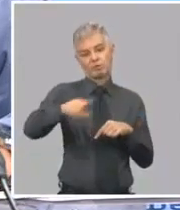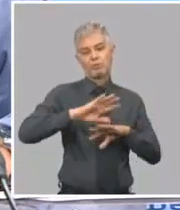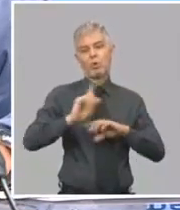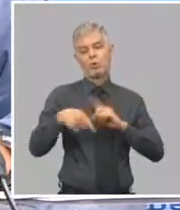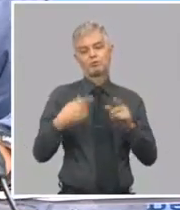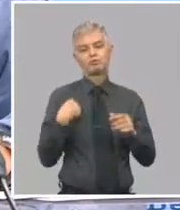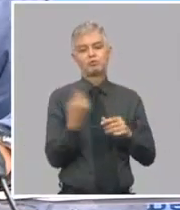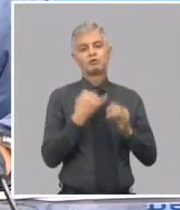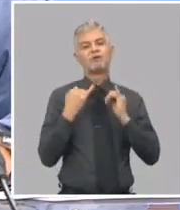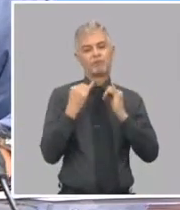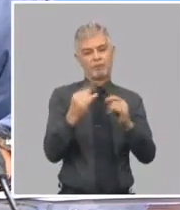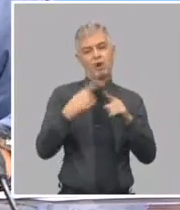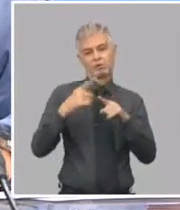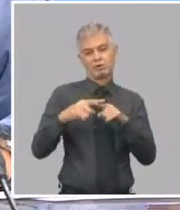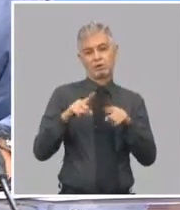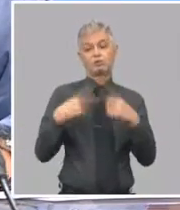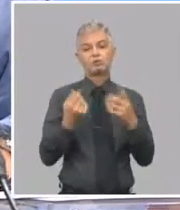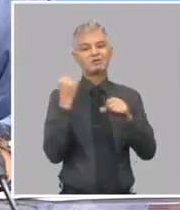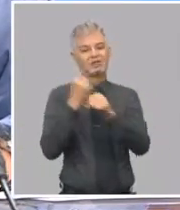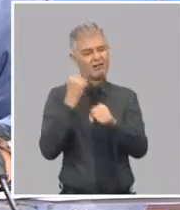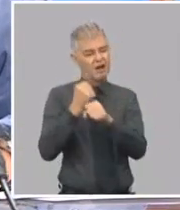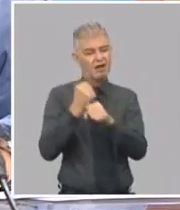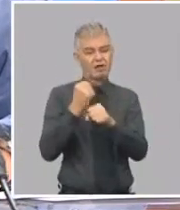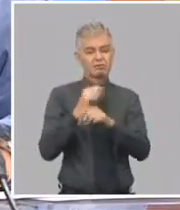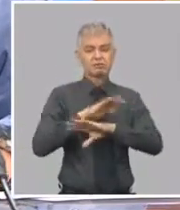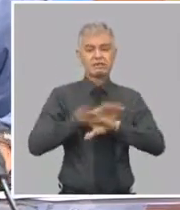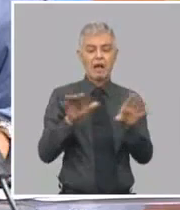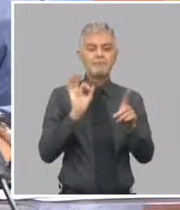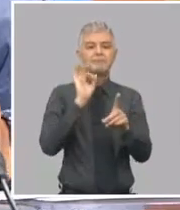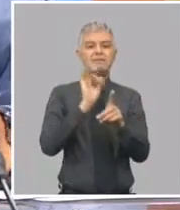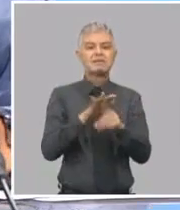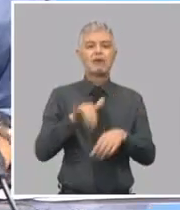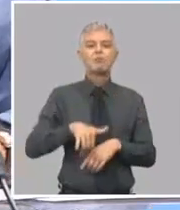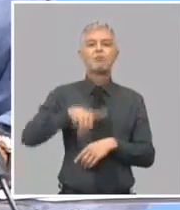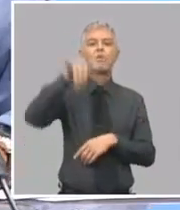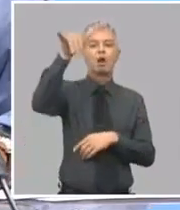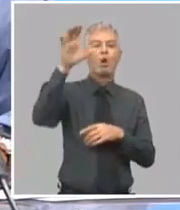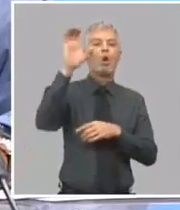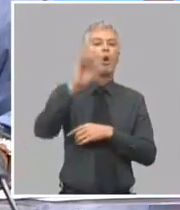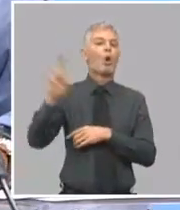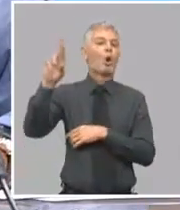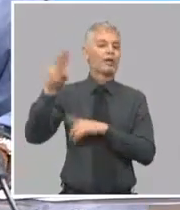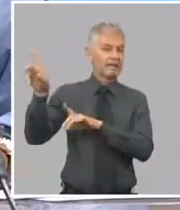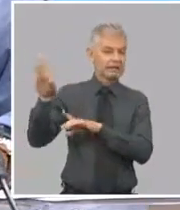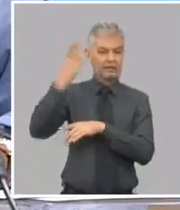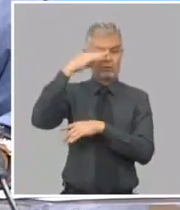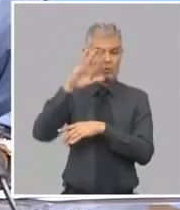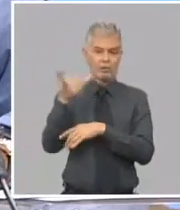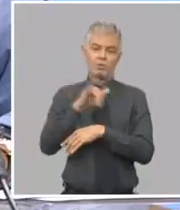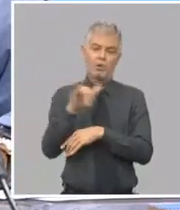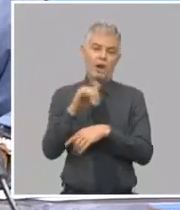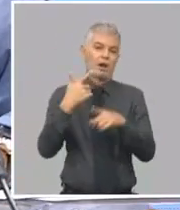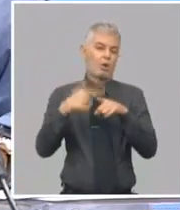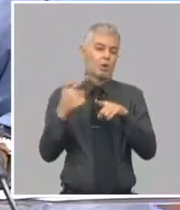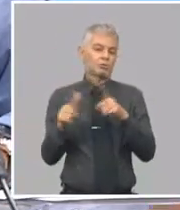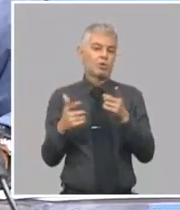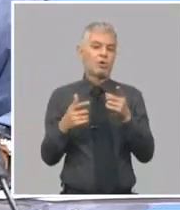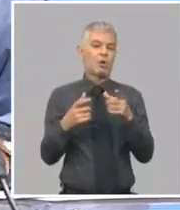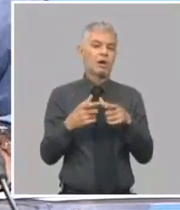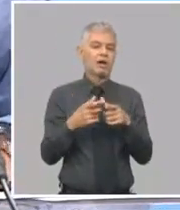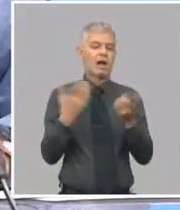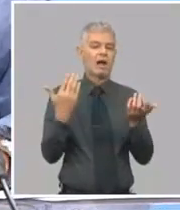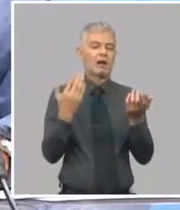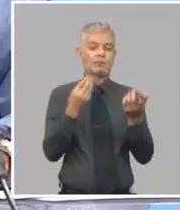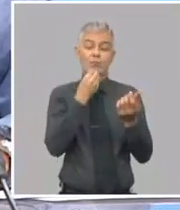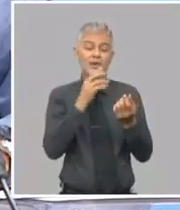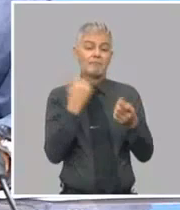estamos trabajando intensamente para poder restablecer los vuelos hacia el oriente del país y también incrementar la capacidad de transportación hacia la isla de la juventud